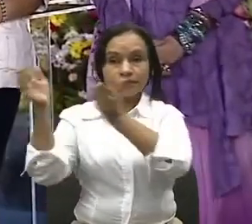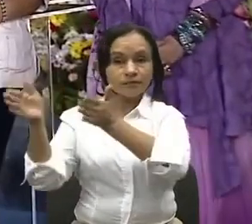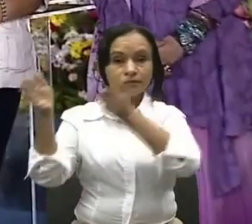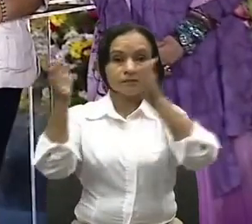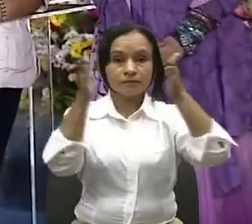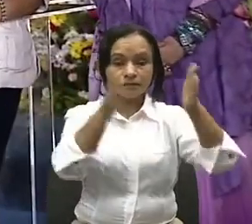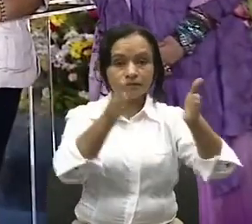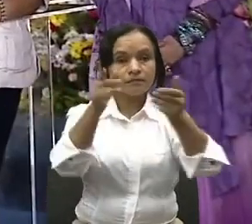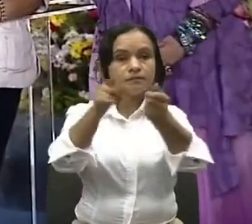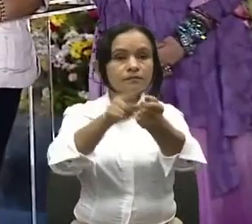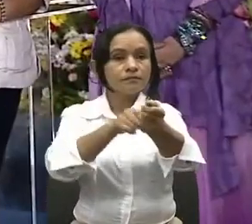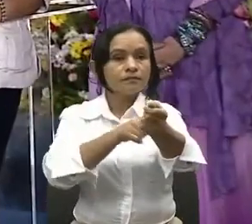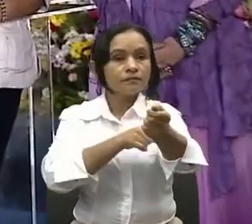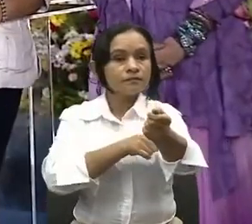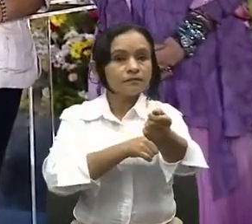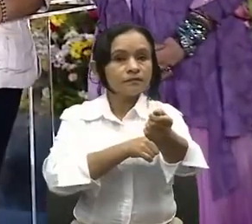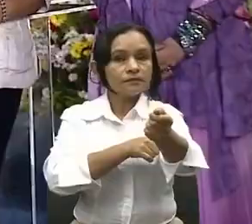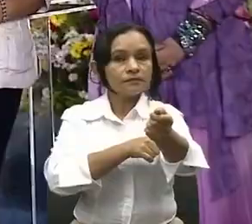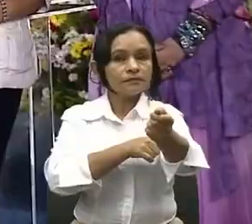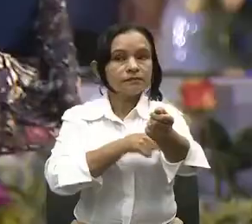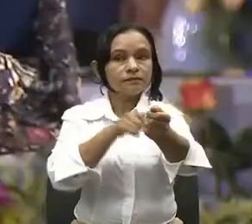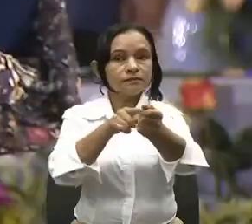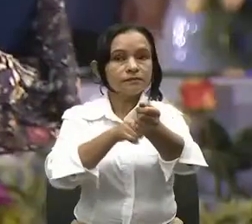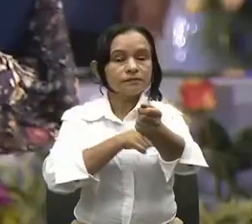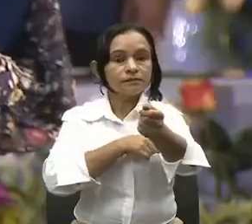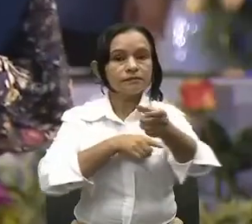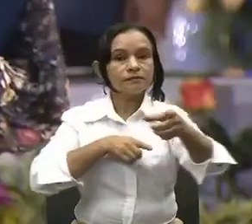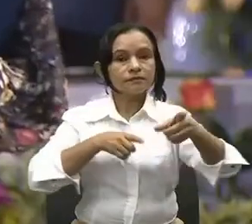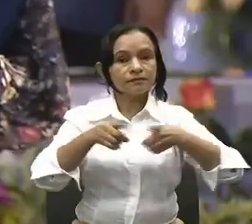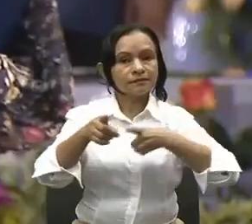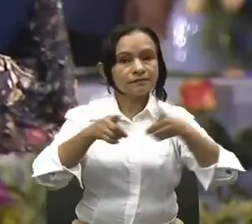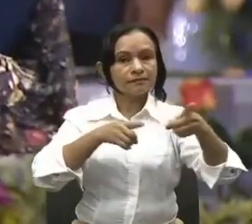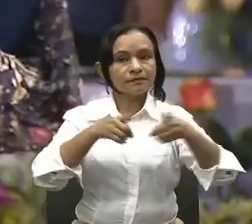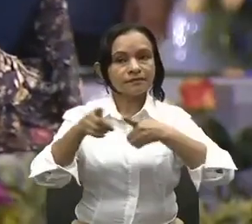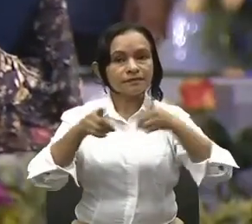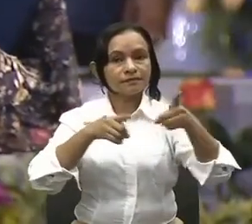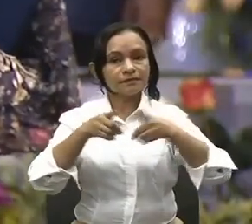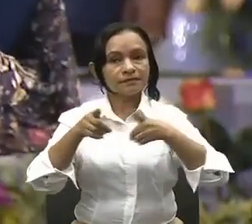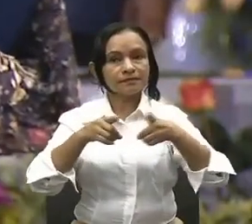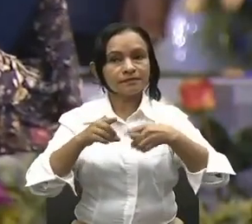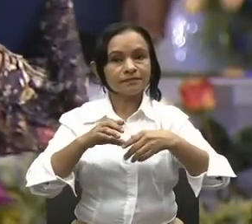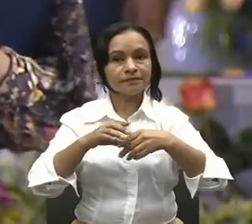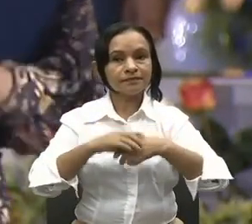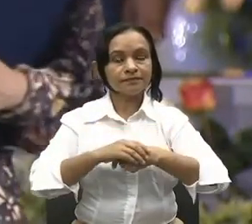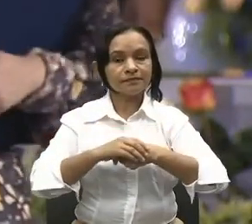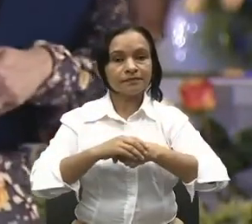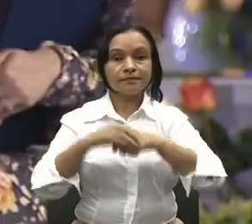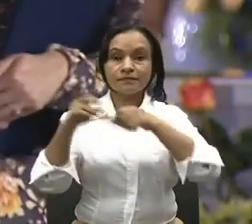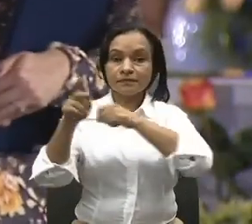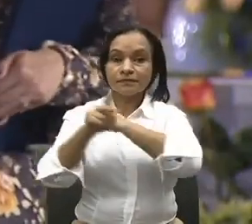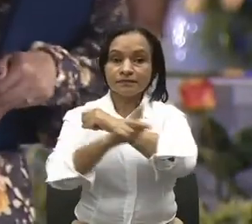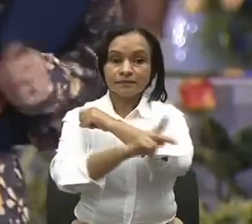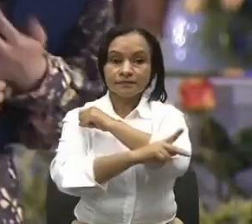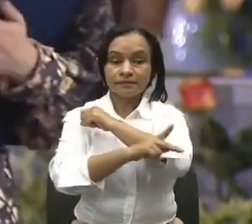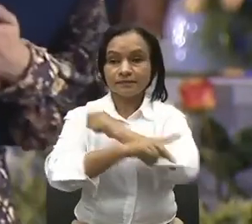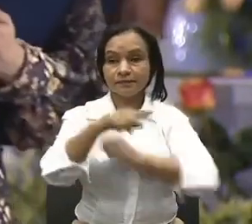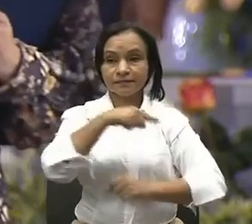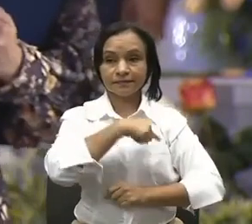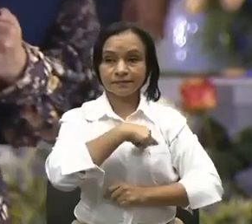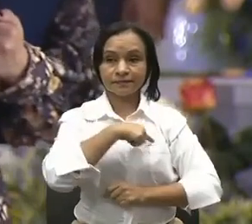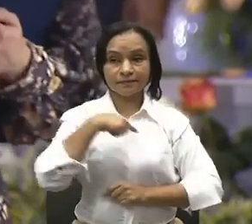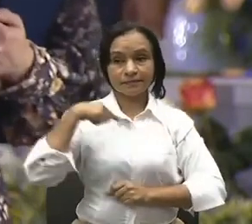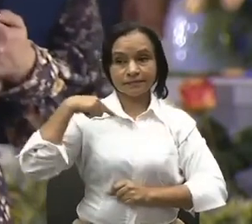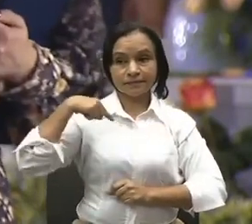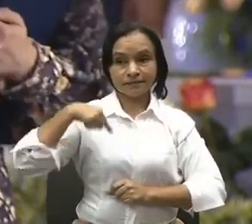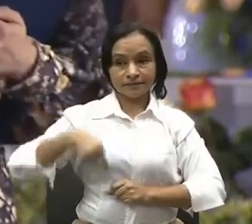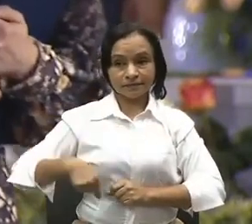Los hermanos de la delegación de la República Popular China que nos